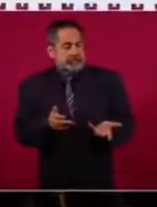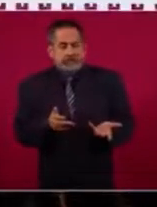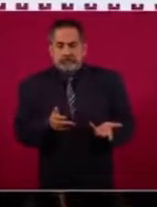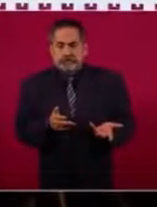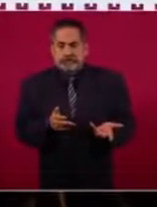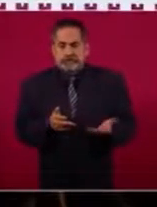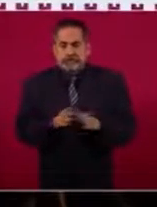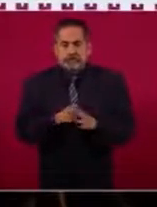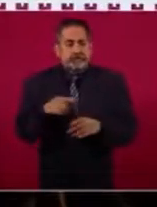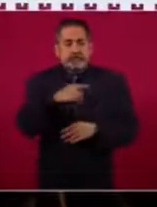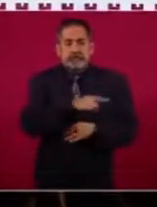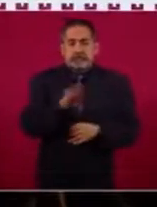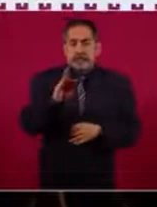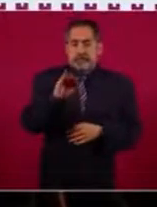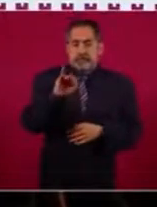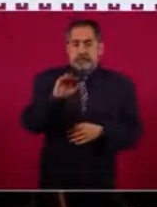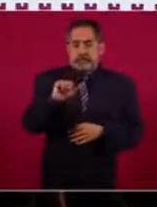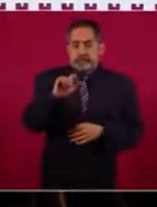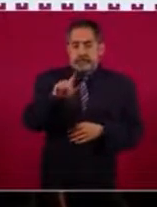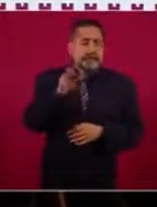El fiscal de Guanajuato